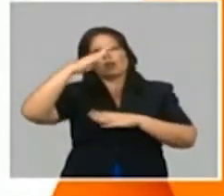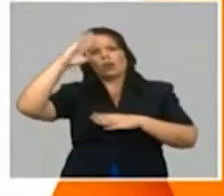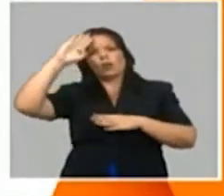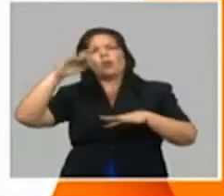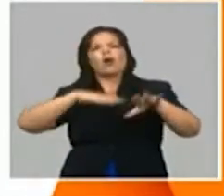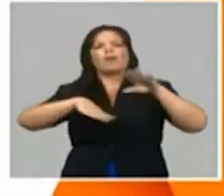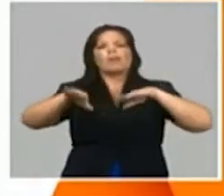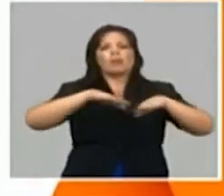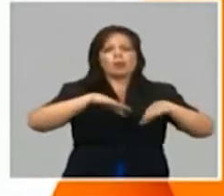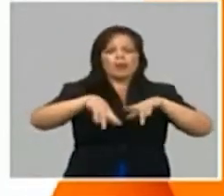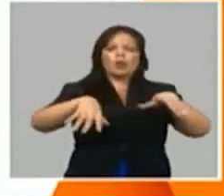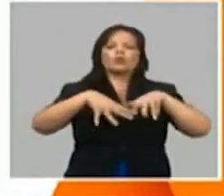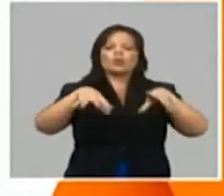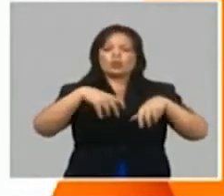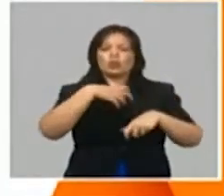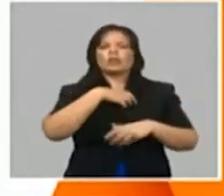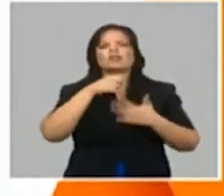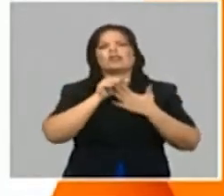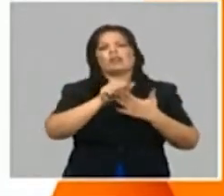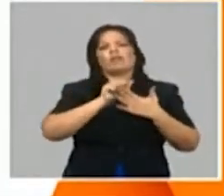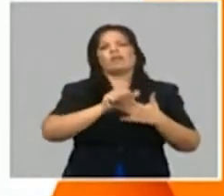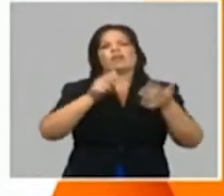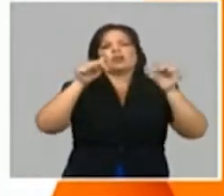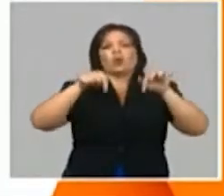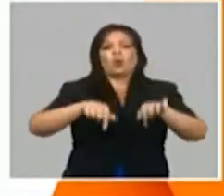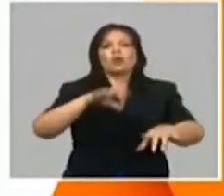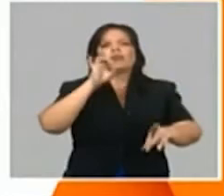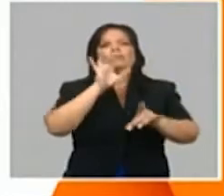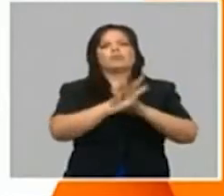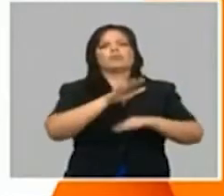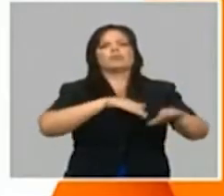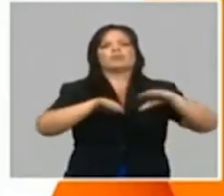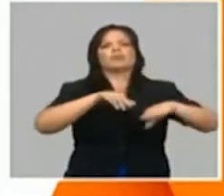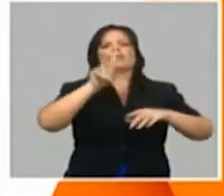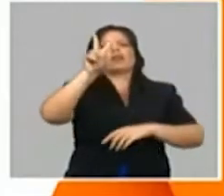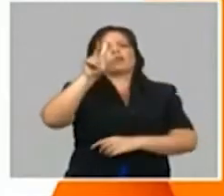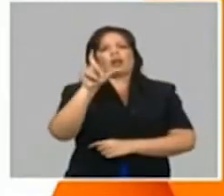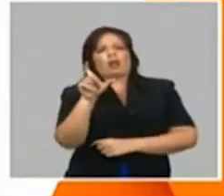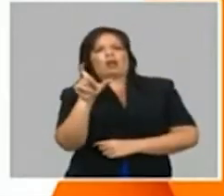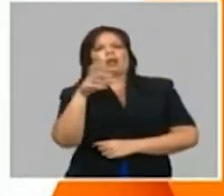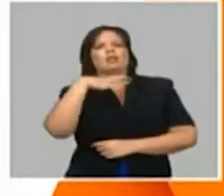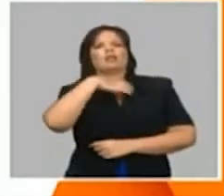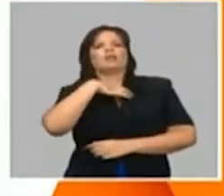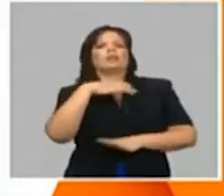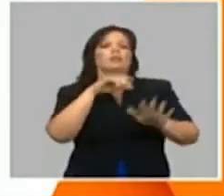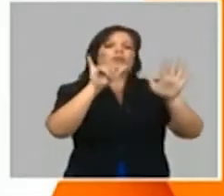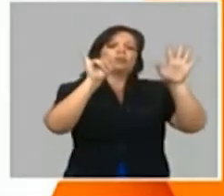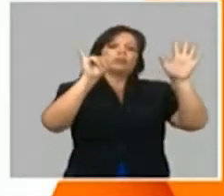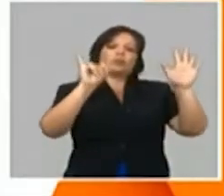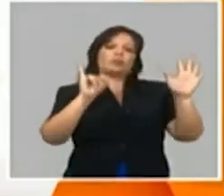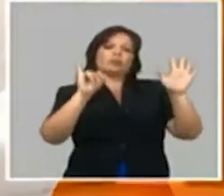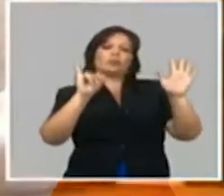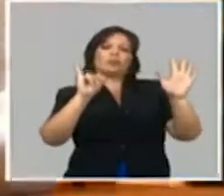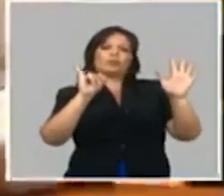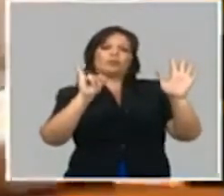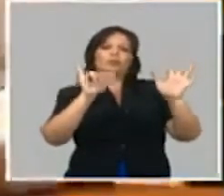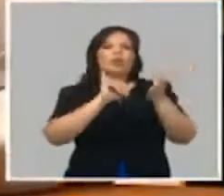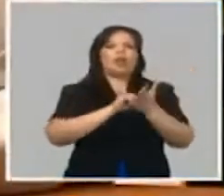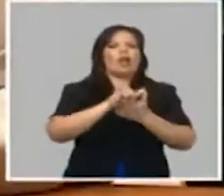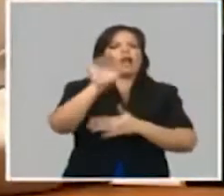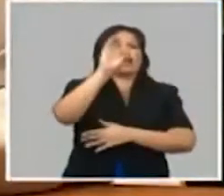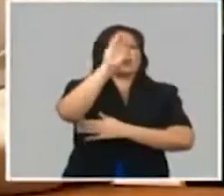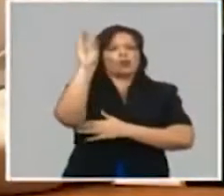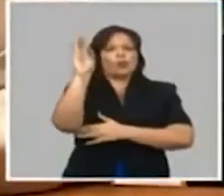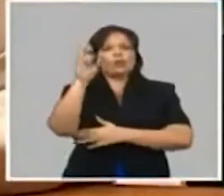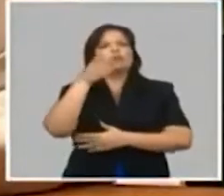para dar este servicio. Y hoy se alista Villa Clara. Es decir, que tendremos 6 aeropuertos del país que también prestarán este